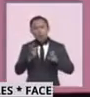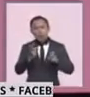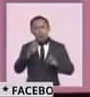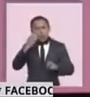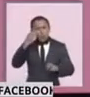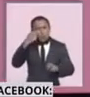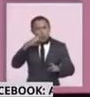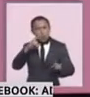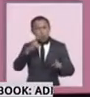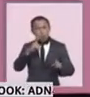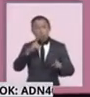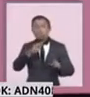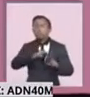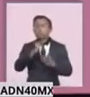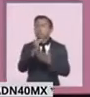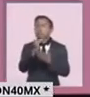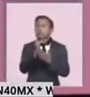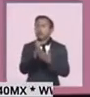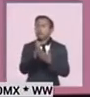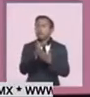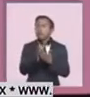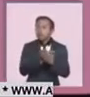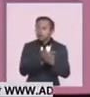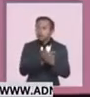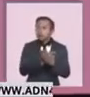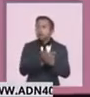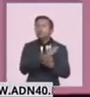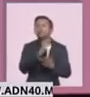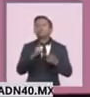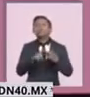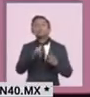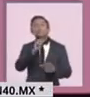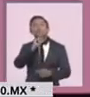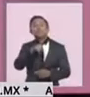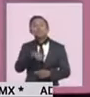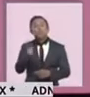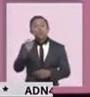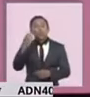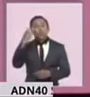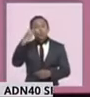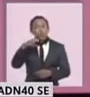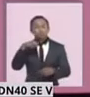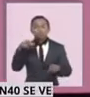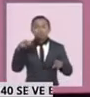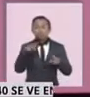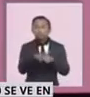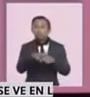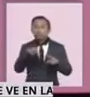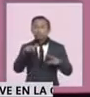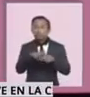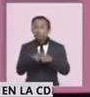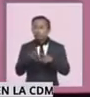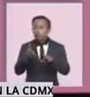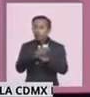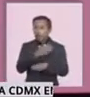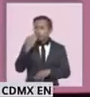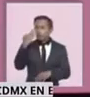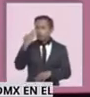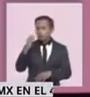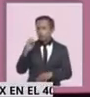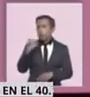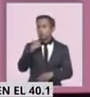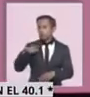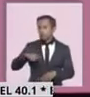una especulación. Es decir, no hay forma de tener un correlato, literalmente correlato, en el cual